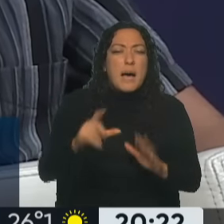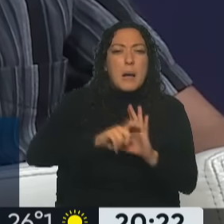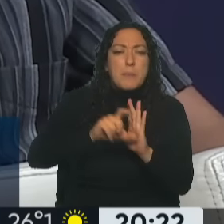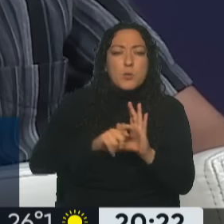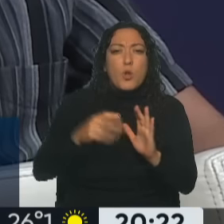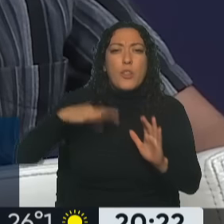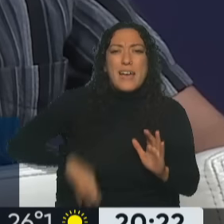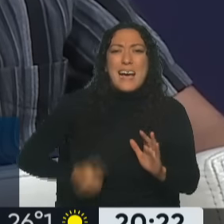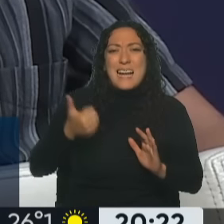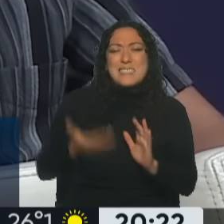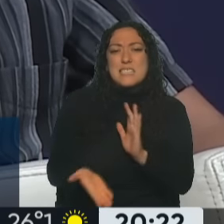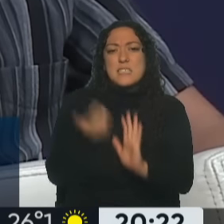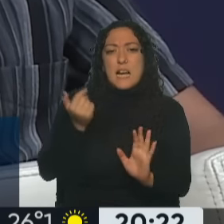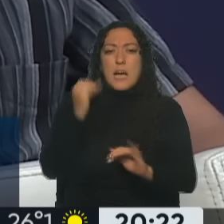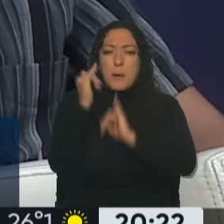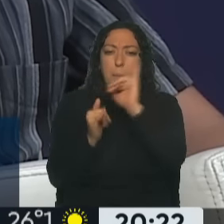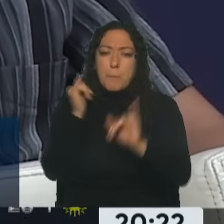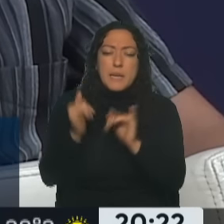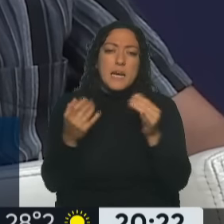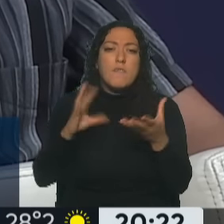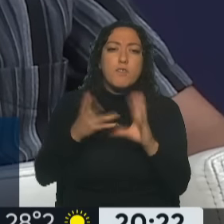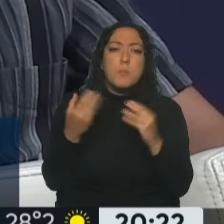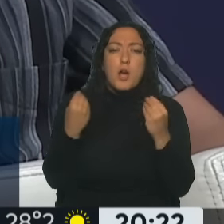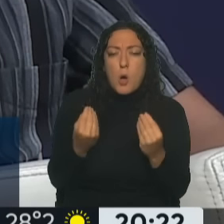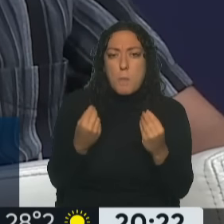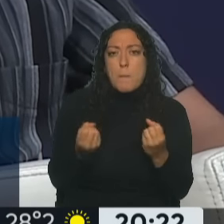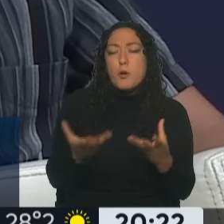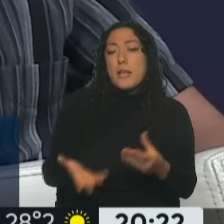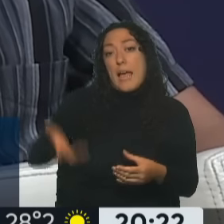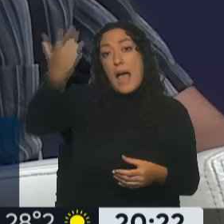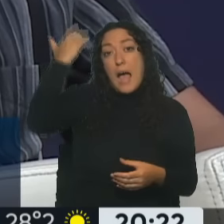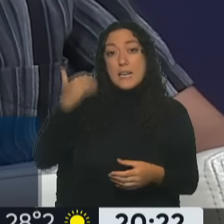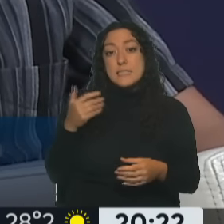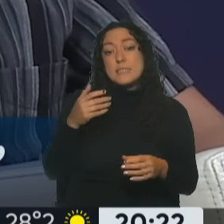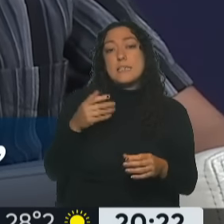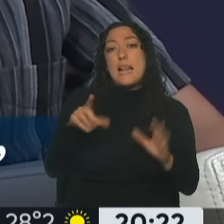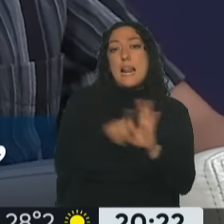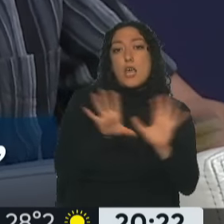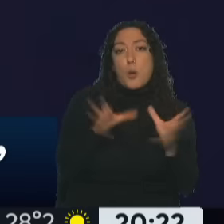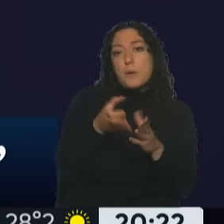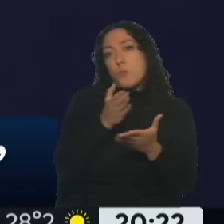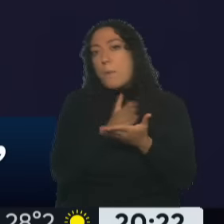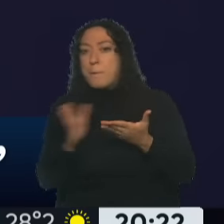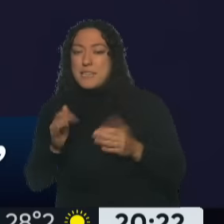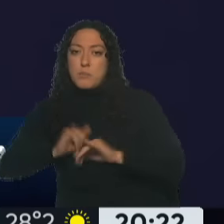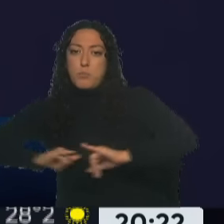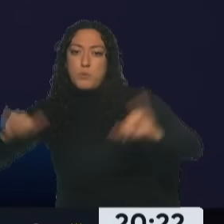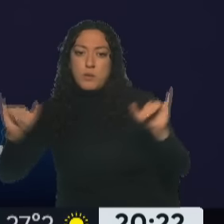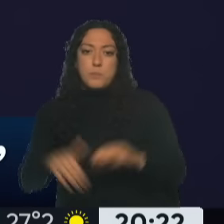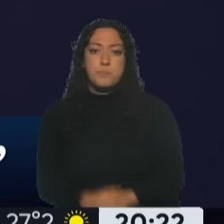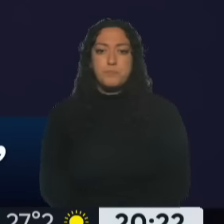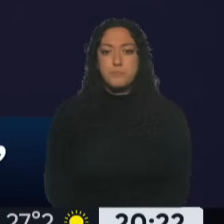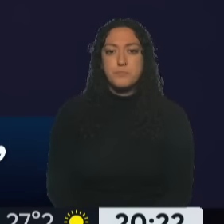ganancias si puede explicar esto Cómo se va a aplicar ya que había salido digamos aparte de la ley Ómnibus gracias Sí eh de vuelta